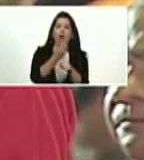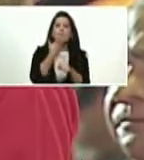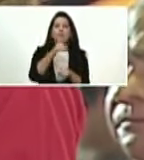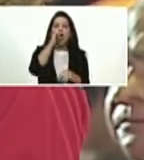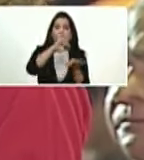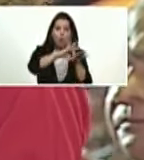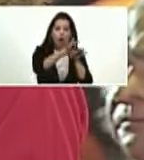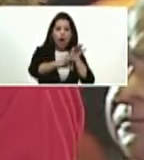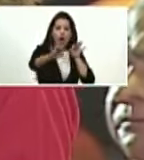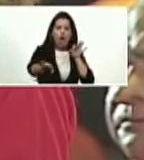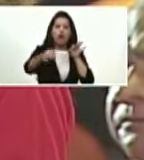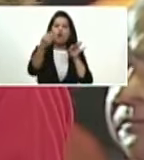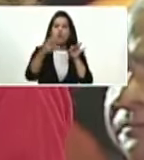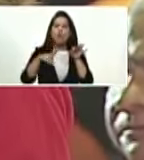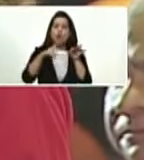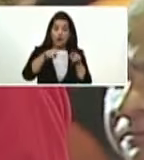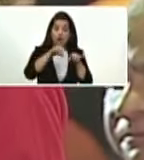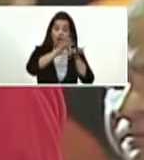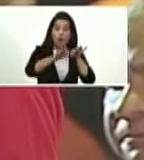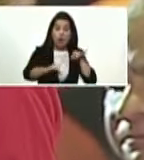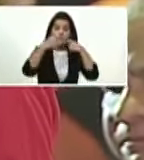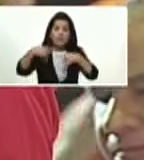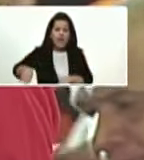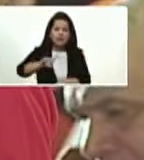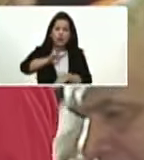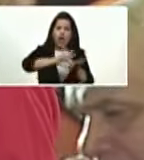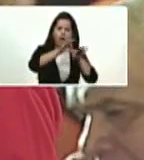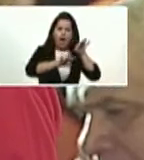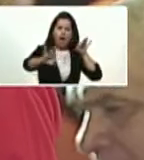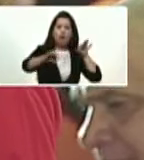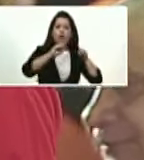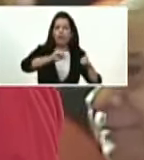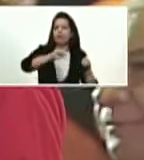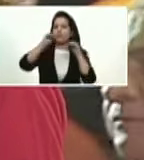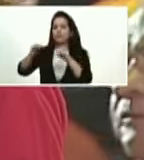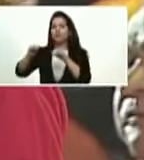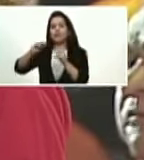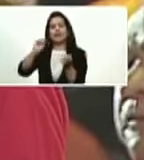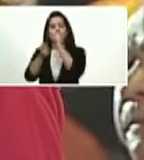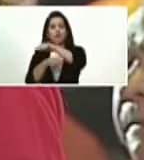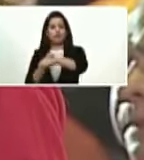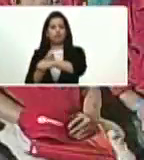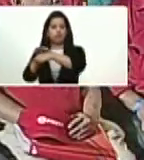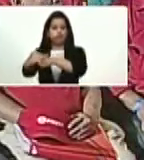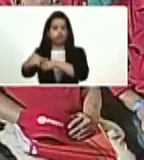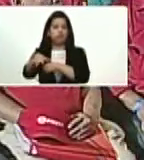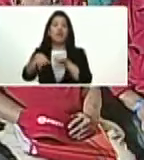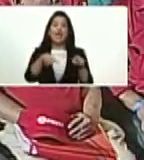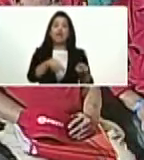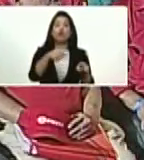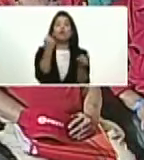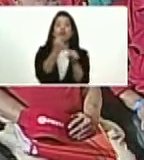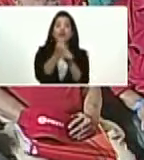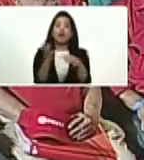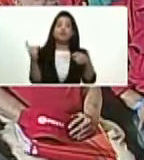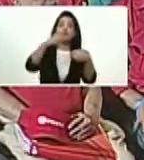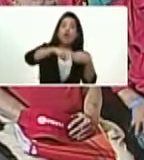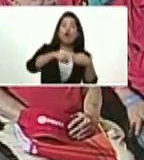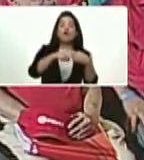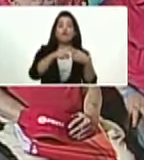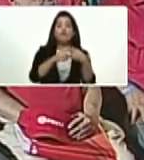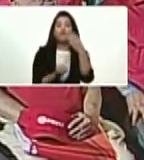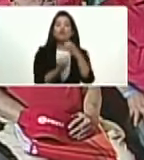agua. Es un ente adscrito a Fundacite, son instituciones y fundaciones de investigación que tienen